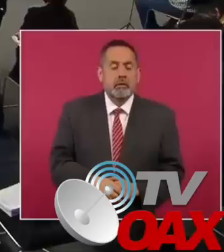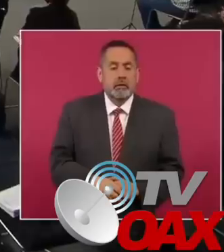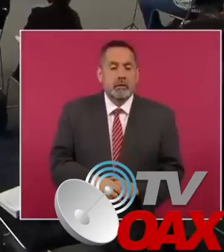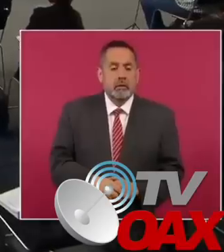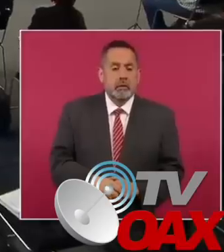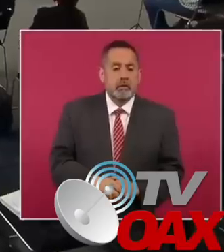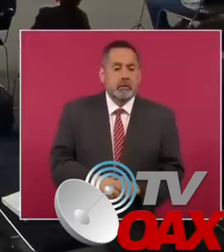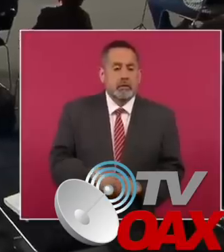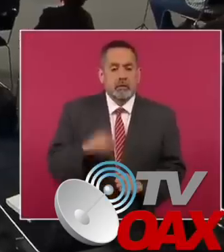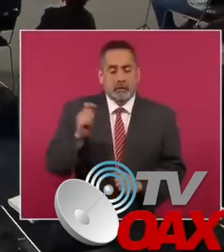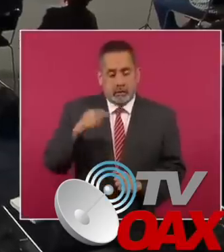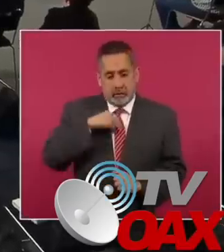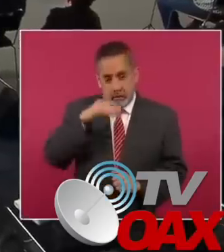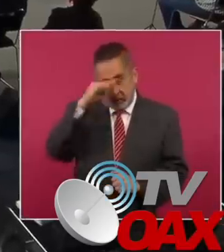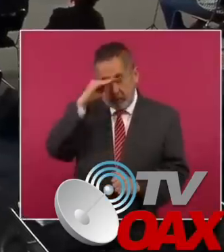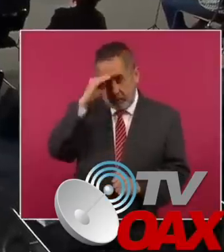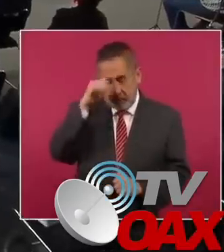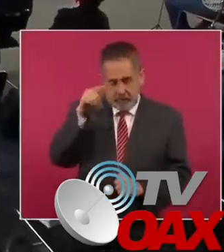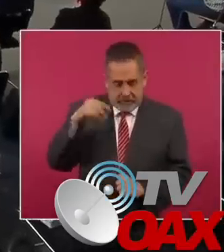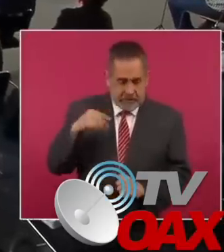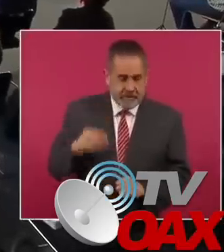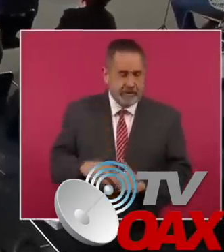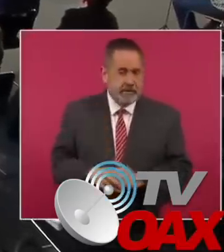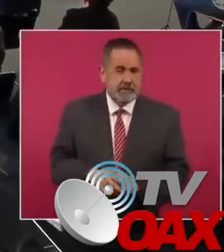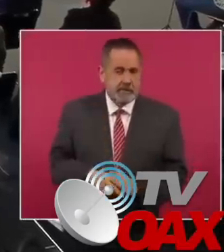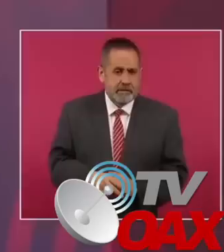Estamos buscando es que